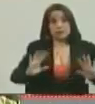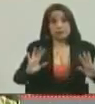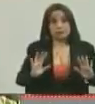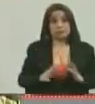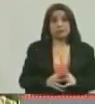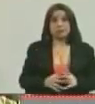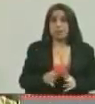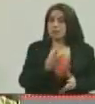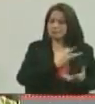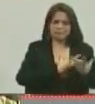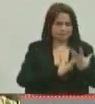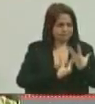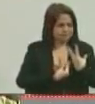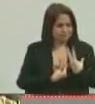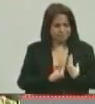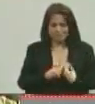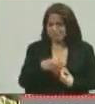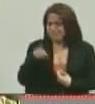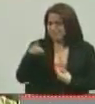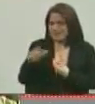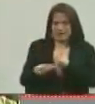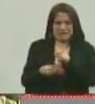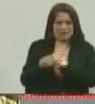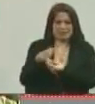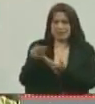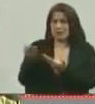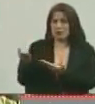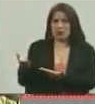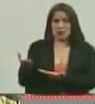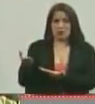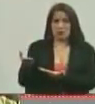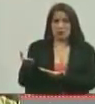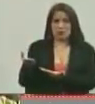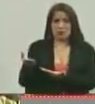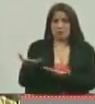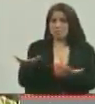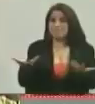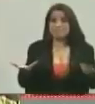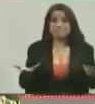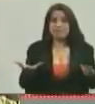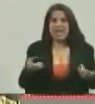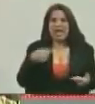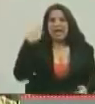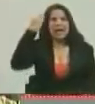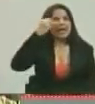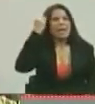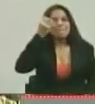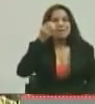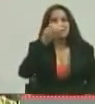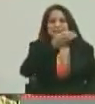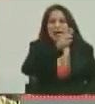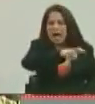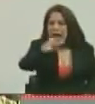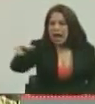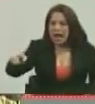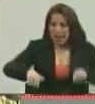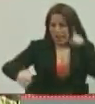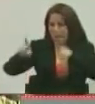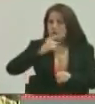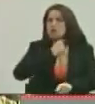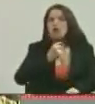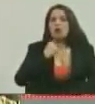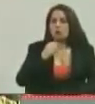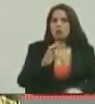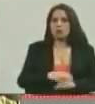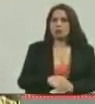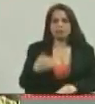qué triste papel a señor qué triste papel hace ahora qué piensan los curas con respecto a los curas que van a